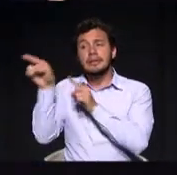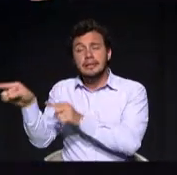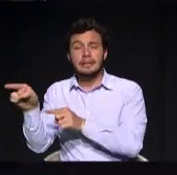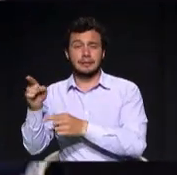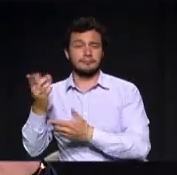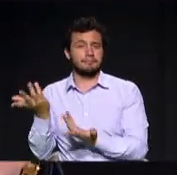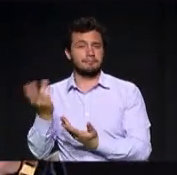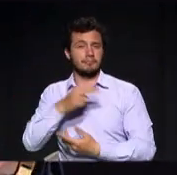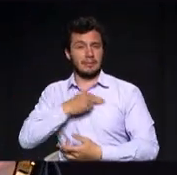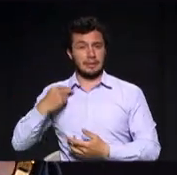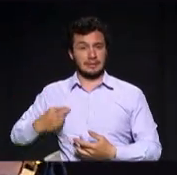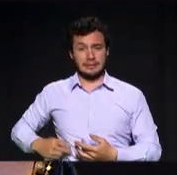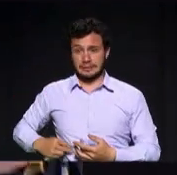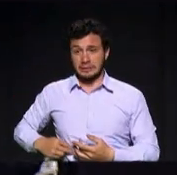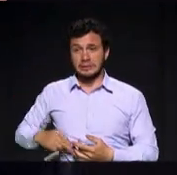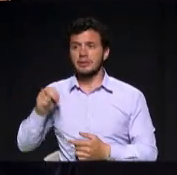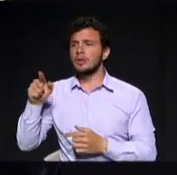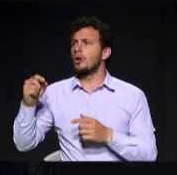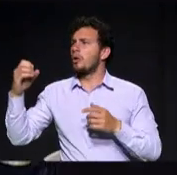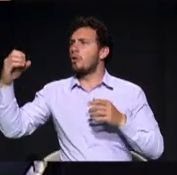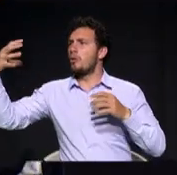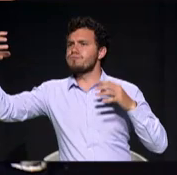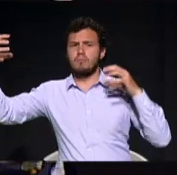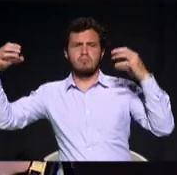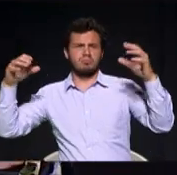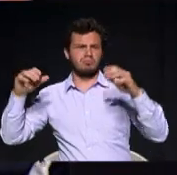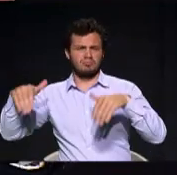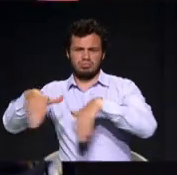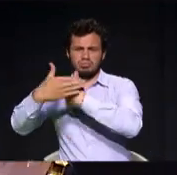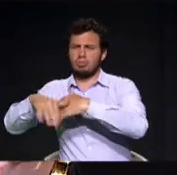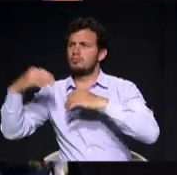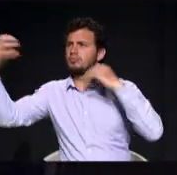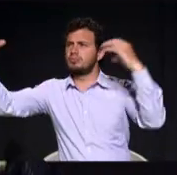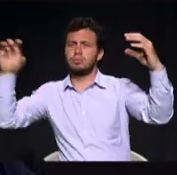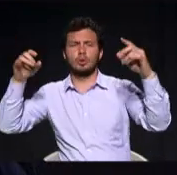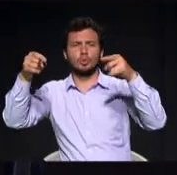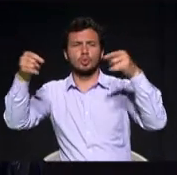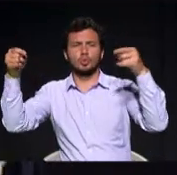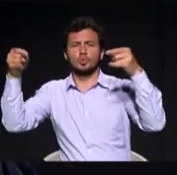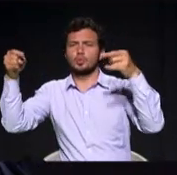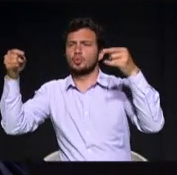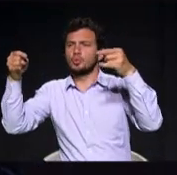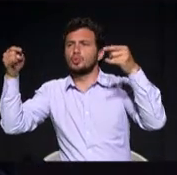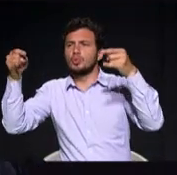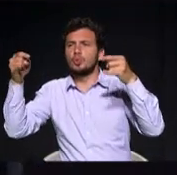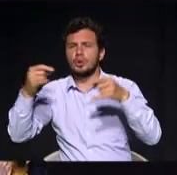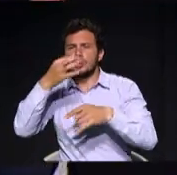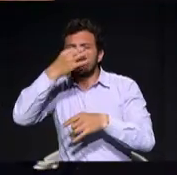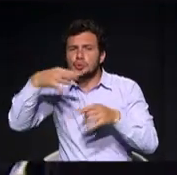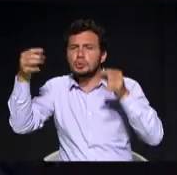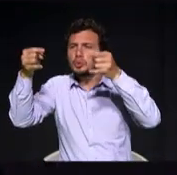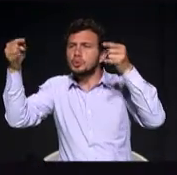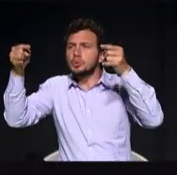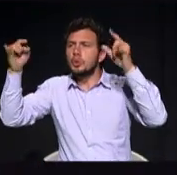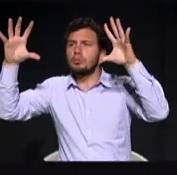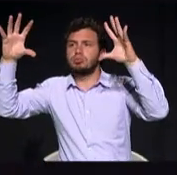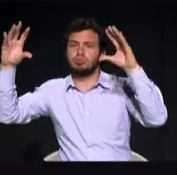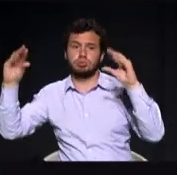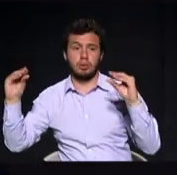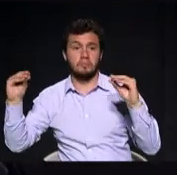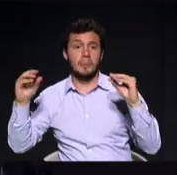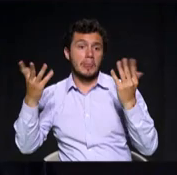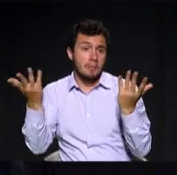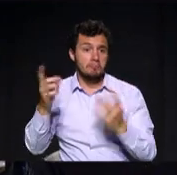filtros atraen la contaminación generando nuevas posibilidades de mejor ambiente en esa ciudad el musgo en alemania por ejemplo